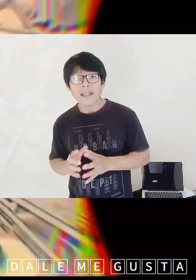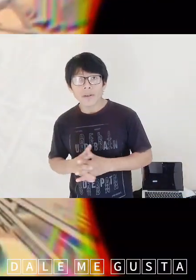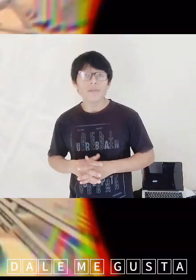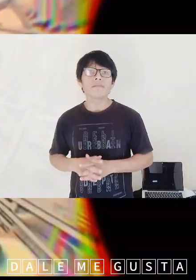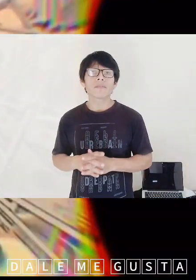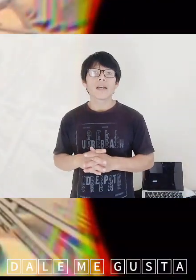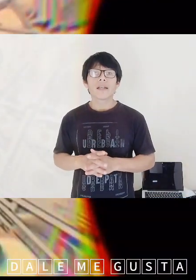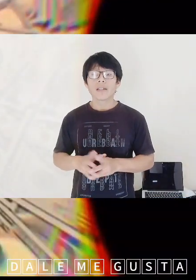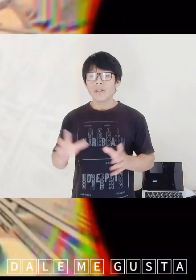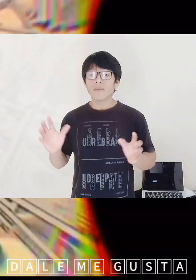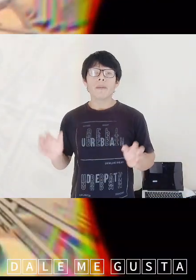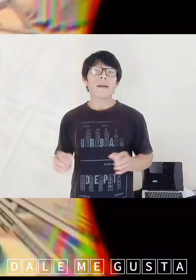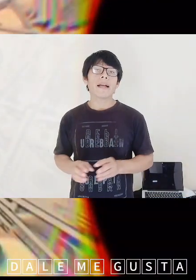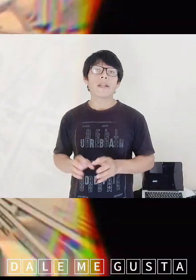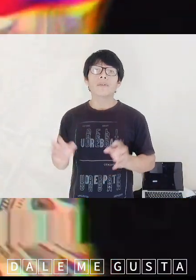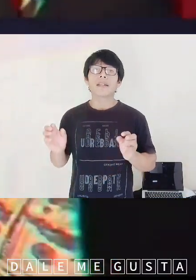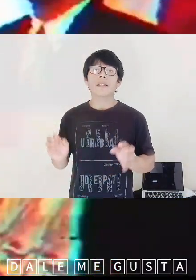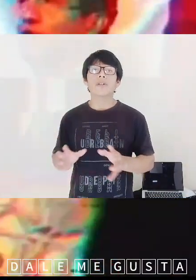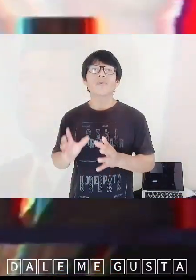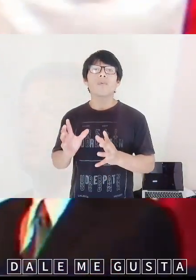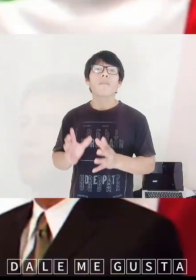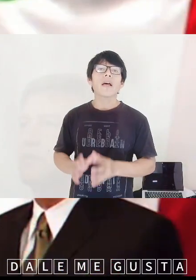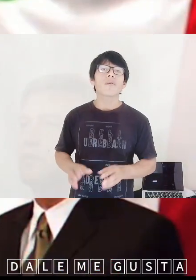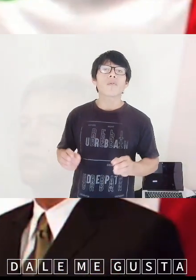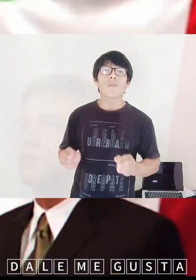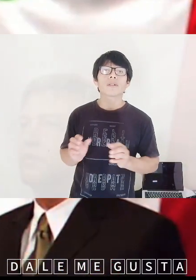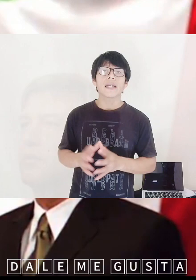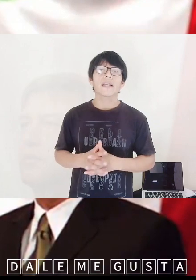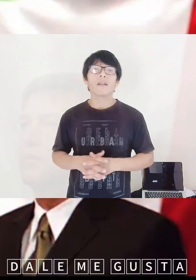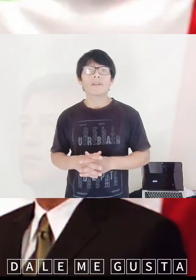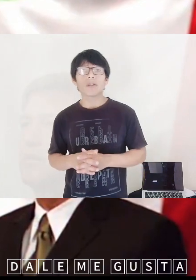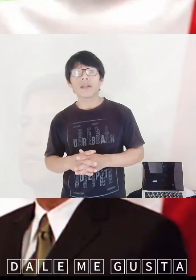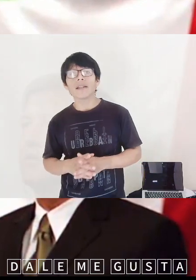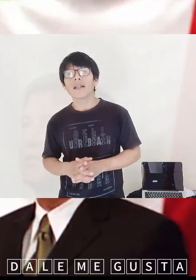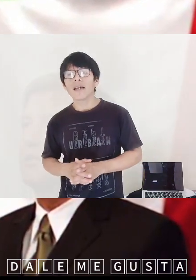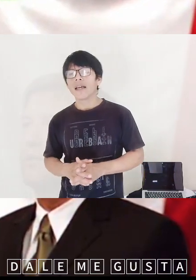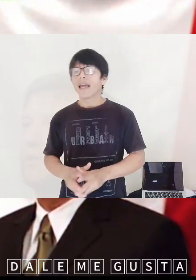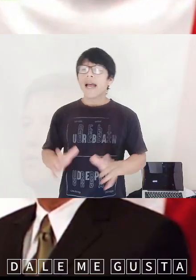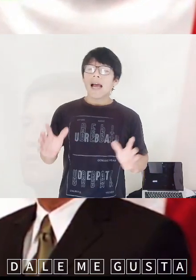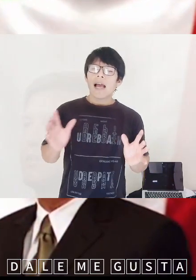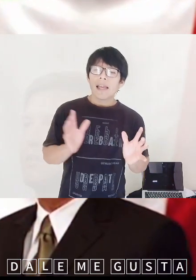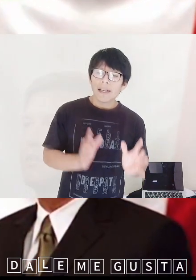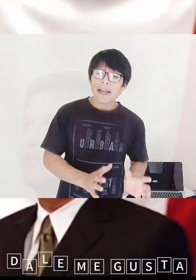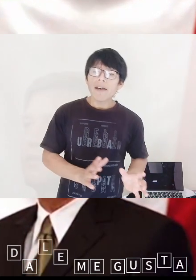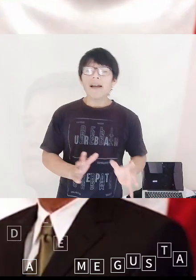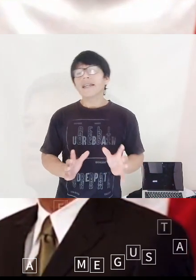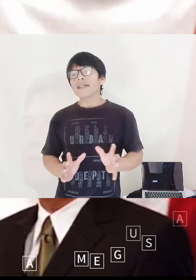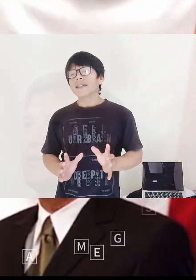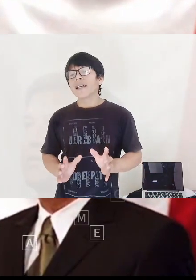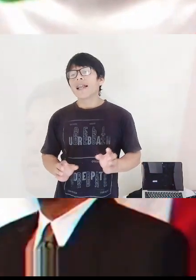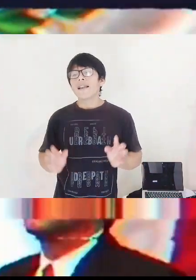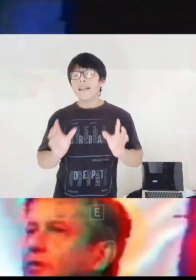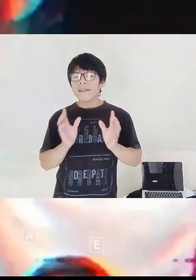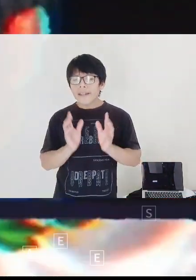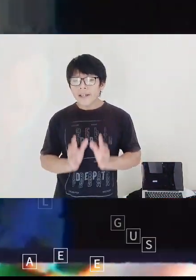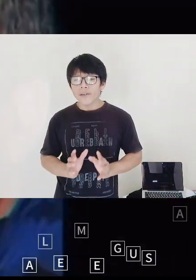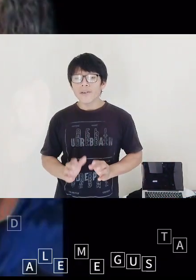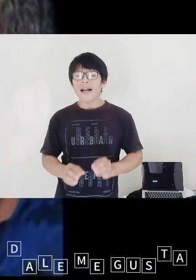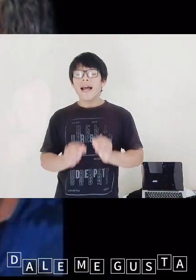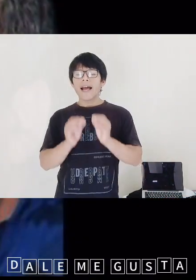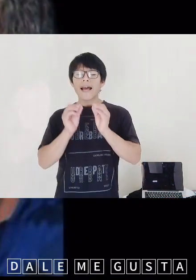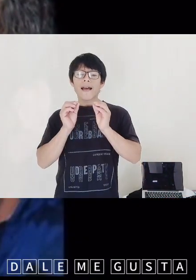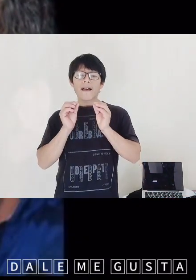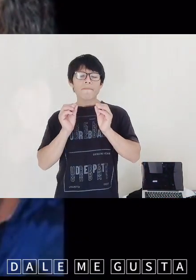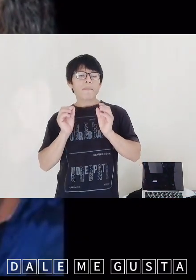Felipe Calderón, señores, Felipe Calderón decidió nombrarlo como secretario de Seguridad. Herrera Valles le